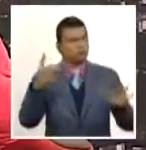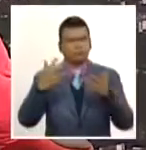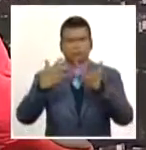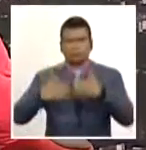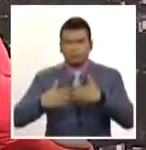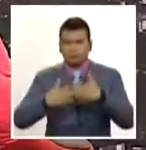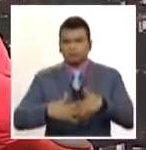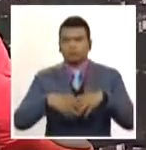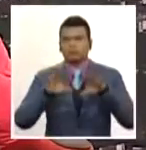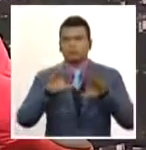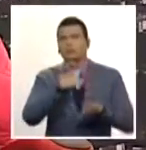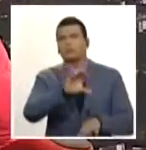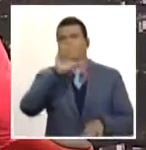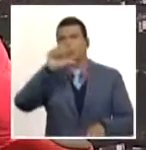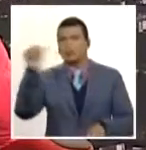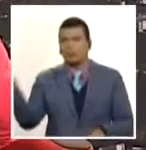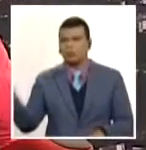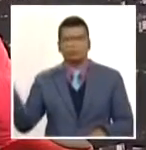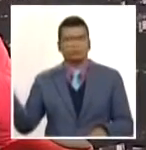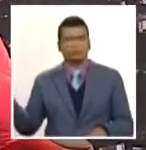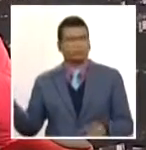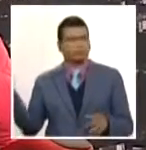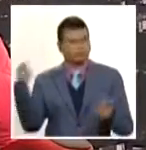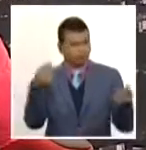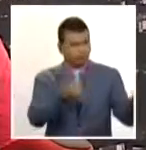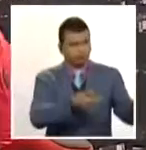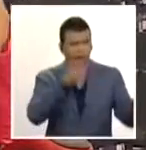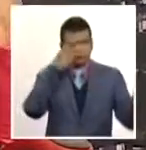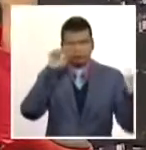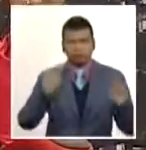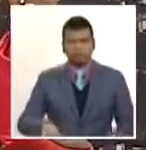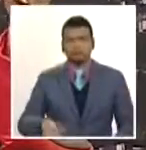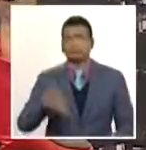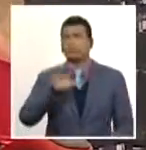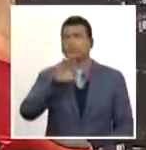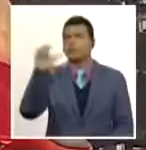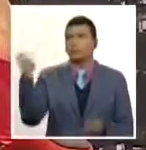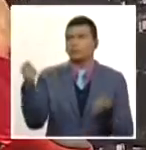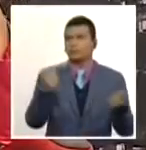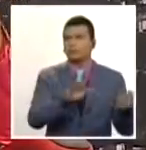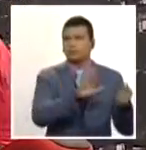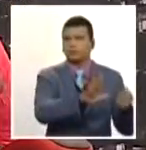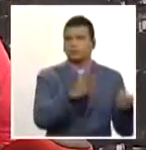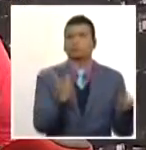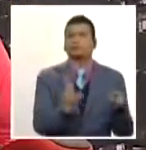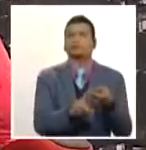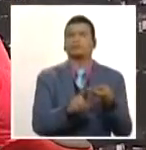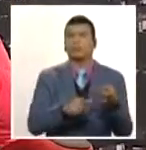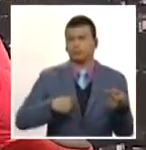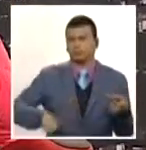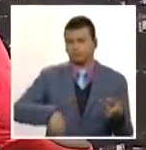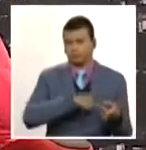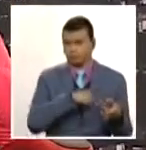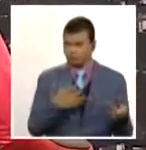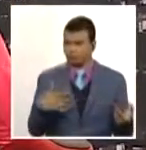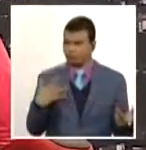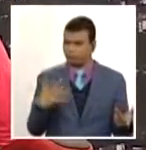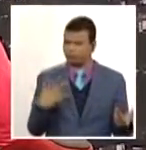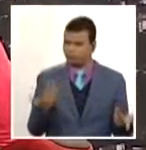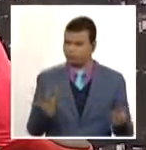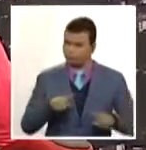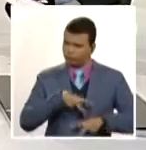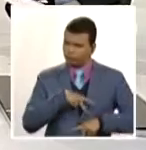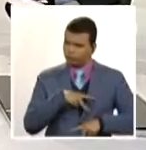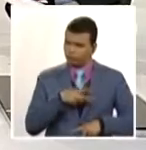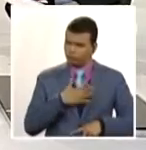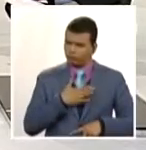empresa, para la industria, para la inversión extranjera y que nosotros nos apropiemos de nuestro valle, porque